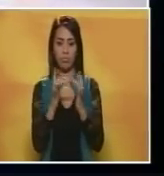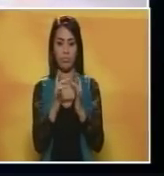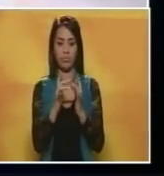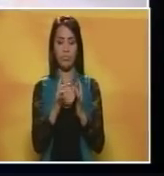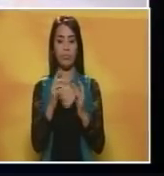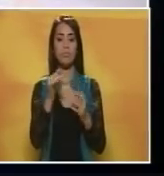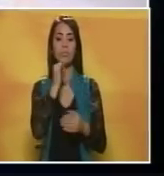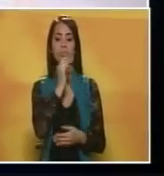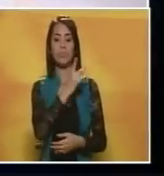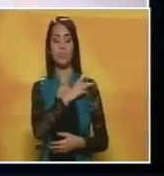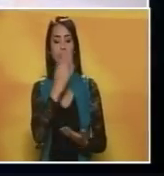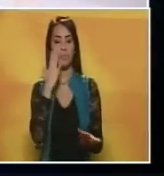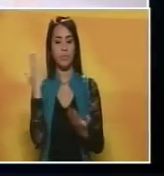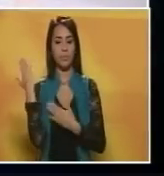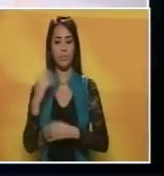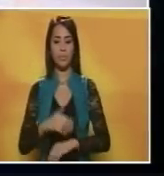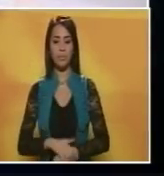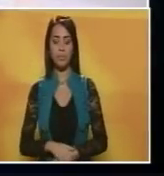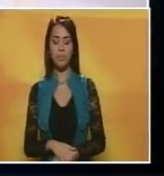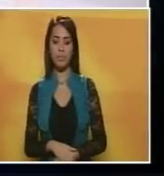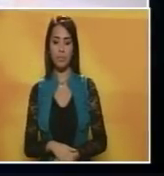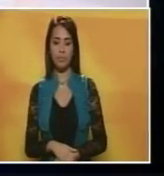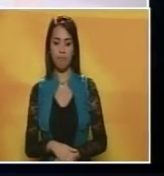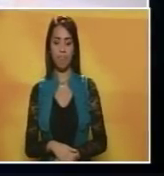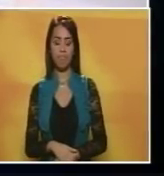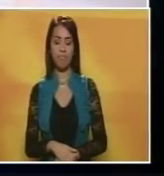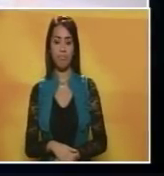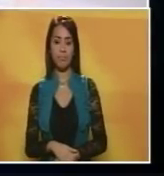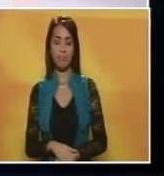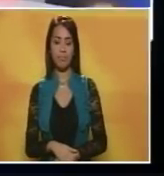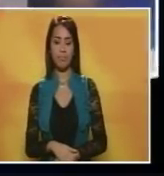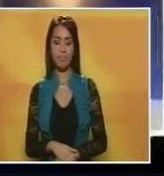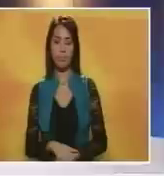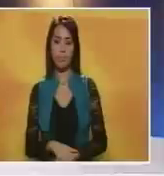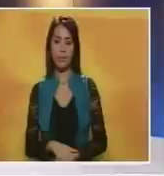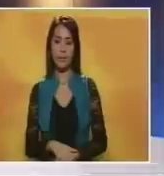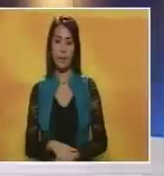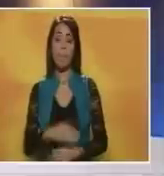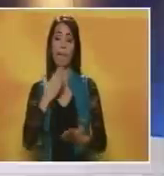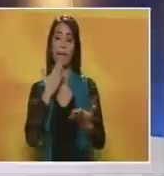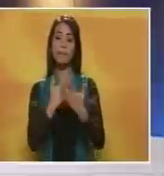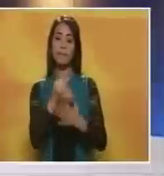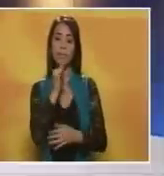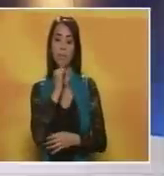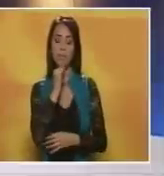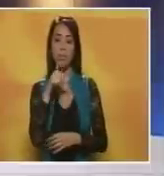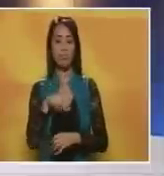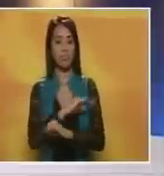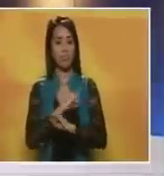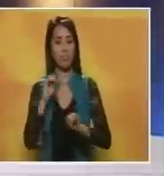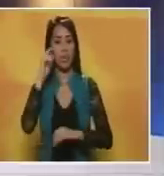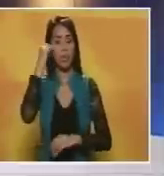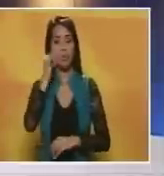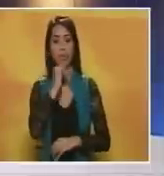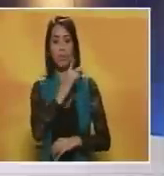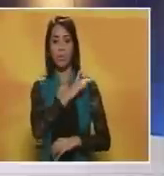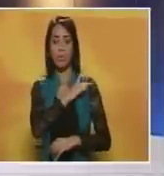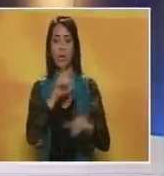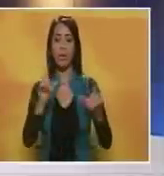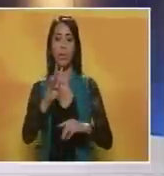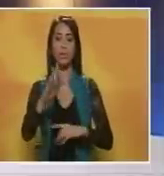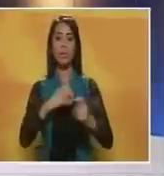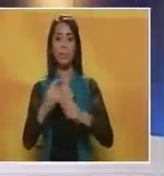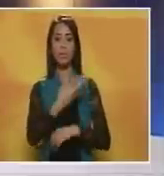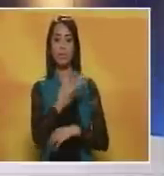sigan con más de la emisión meridiana de noticiero venevisión graciasmanuela amigos hasta aquí la presente emisión de noticiero venevisión